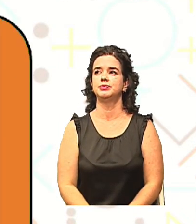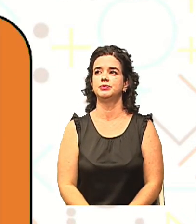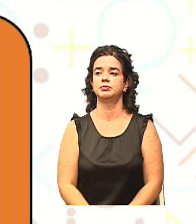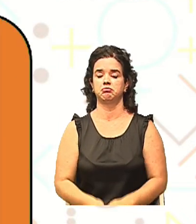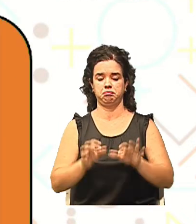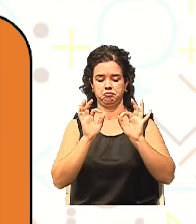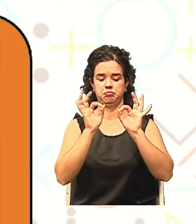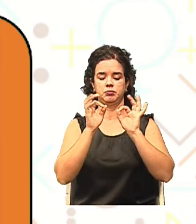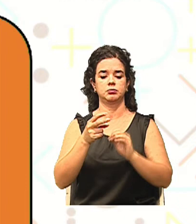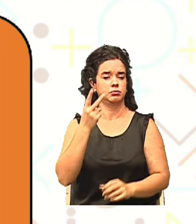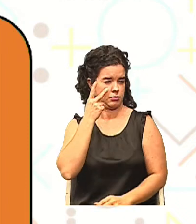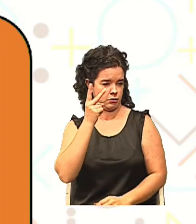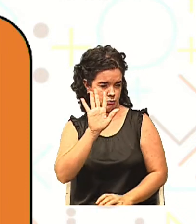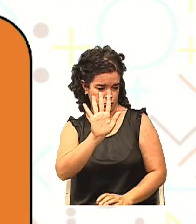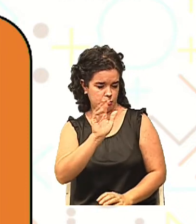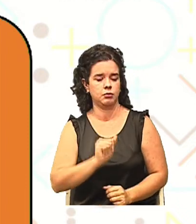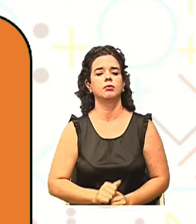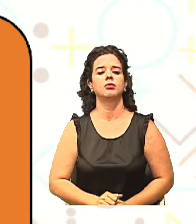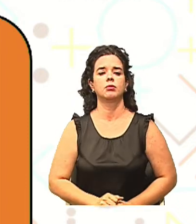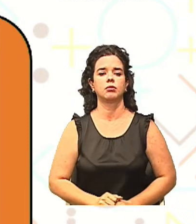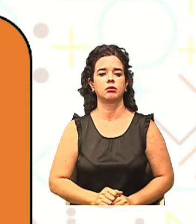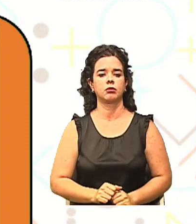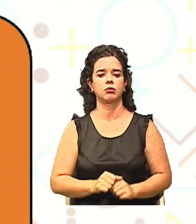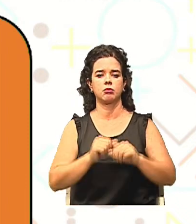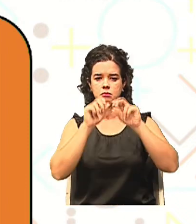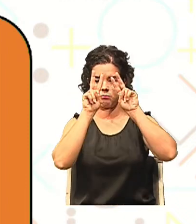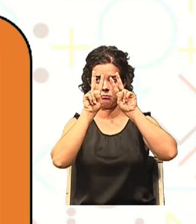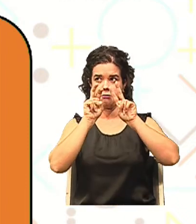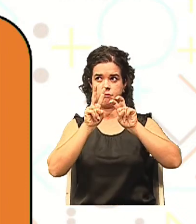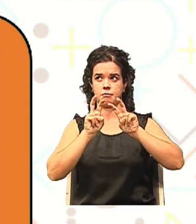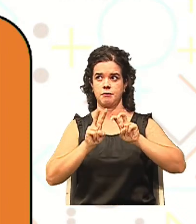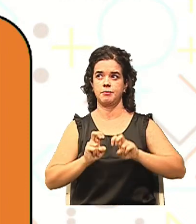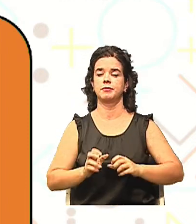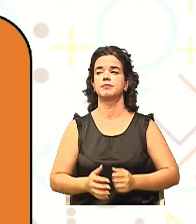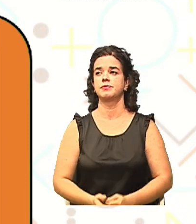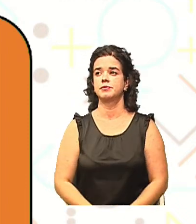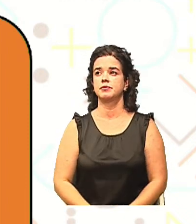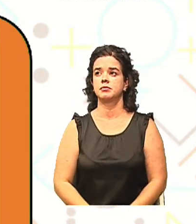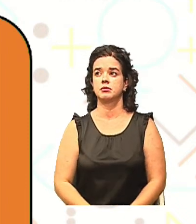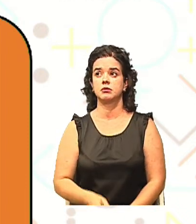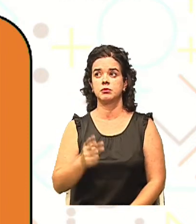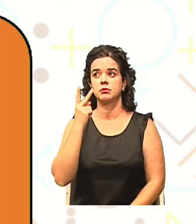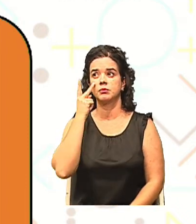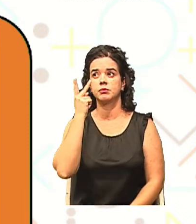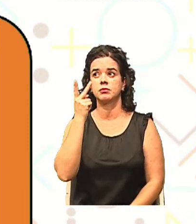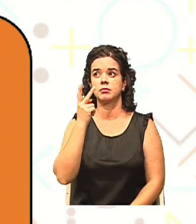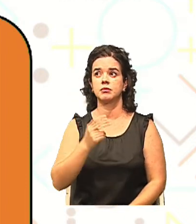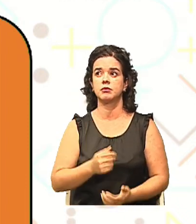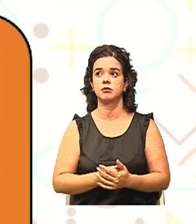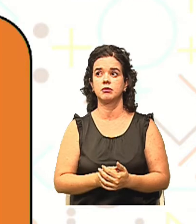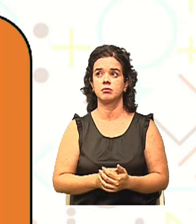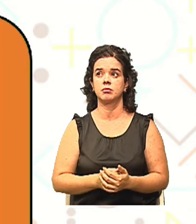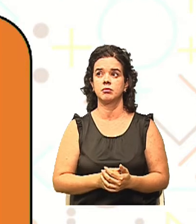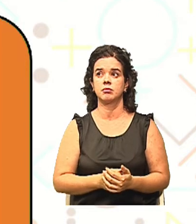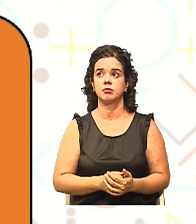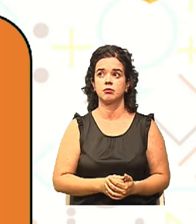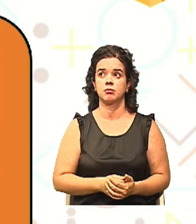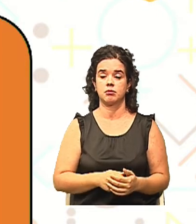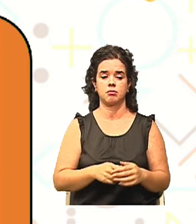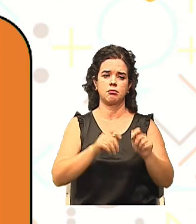Muy bien, observa. Observa detenidamente. Puedes ver que el lado